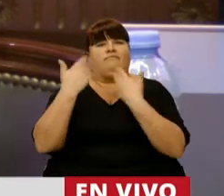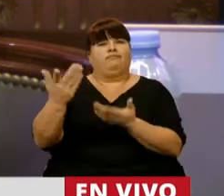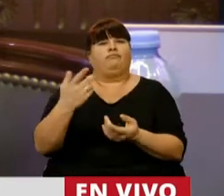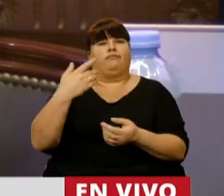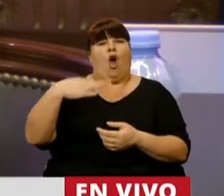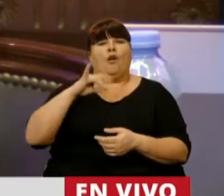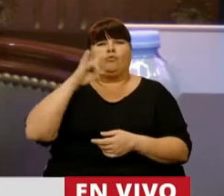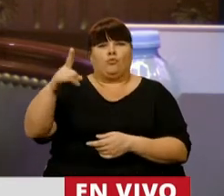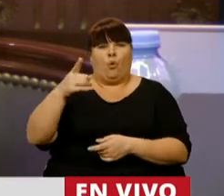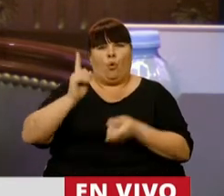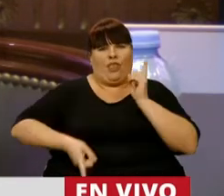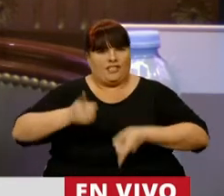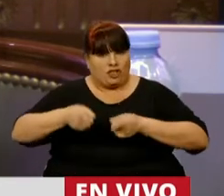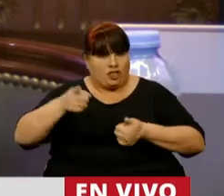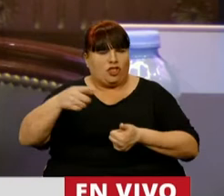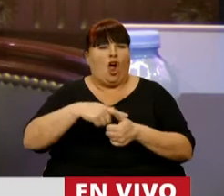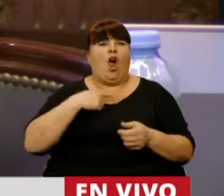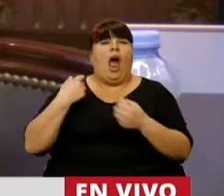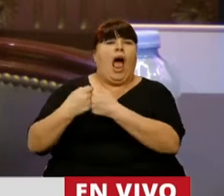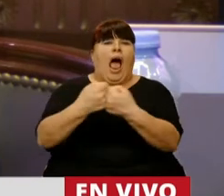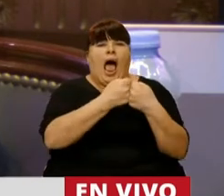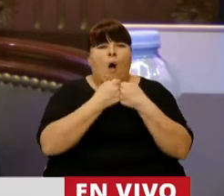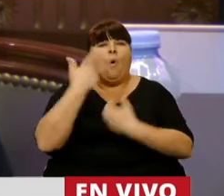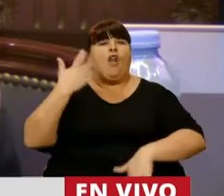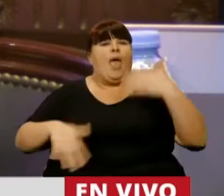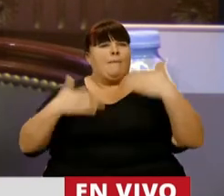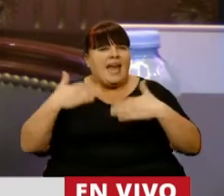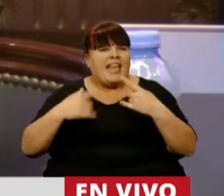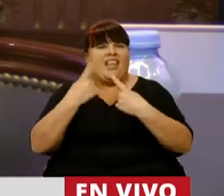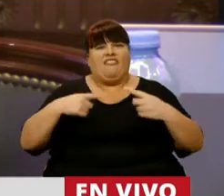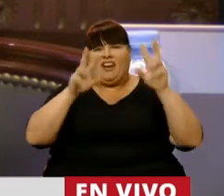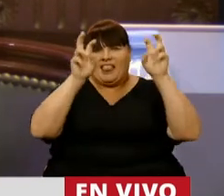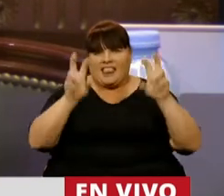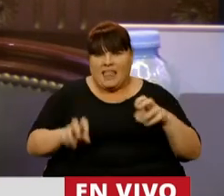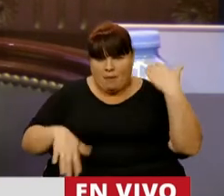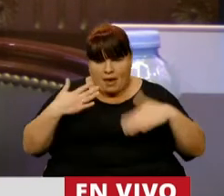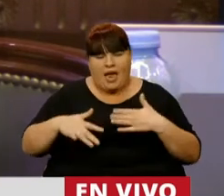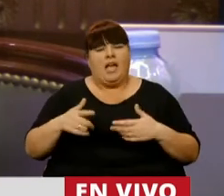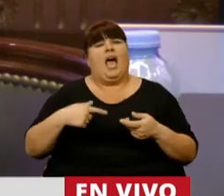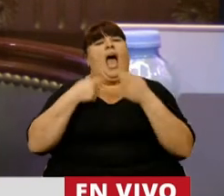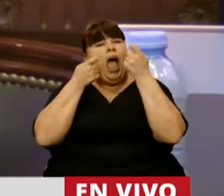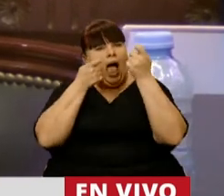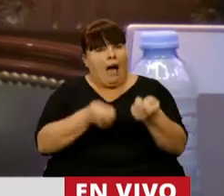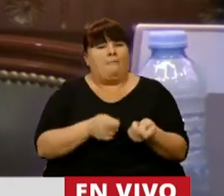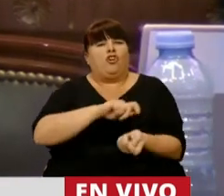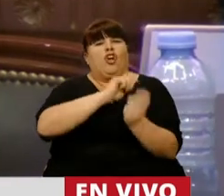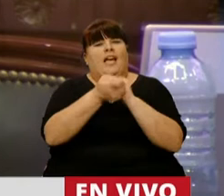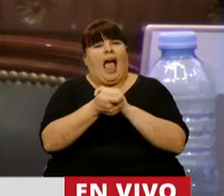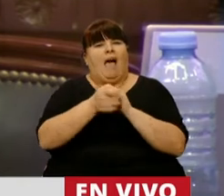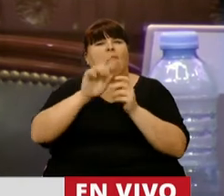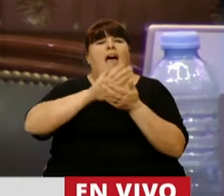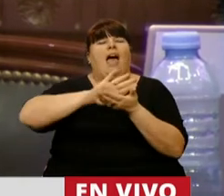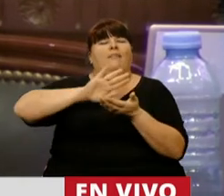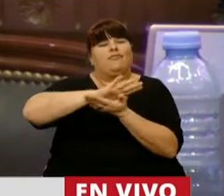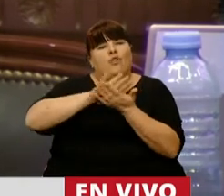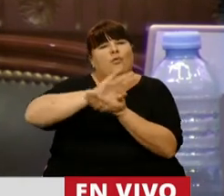de facultades, hemos acordado las emergencias en los distintos aspectos, hemos acompañado la reestructuración de la